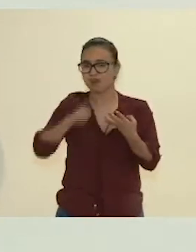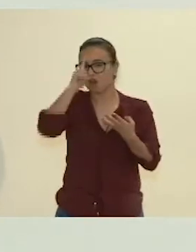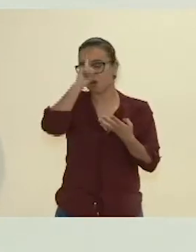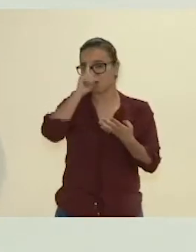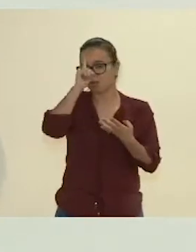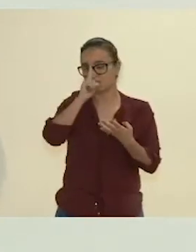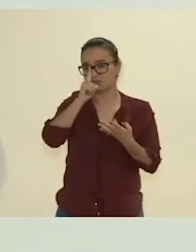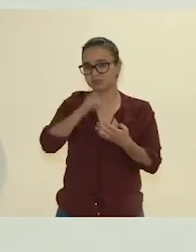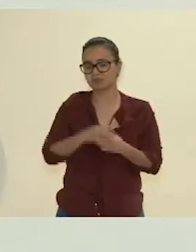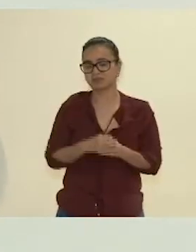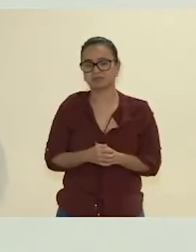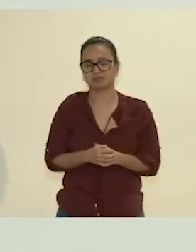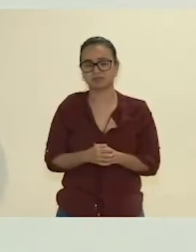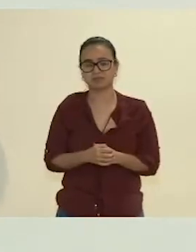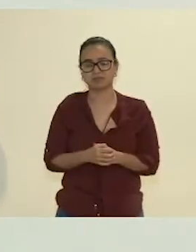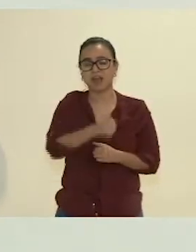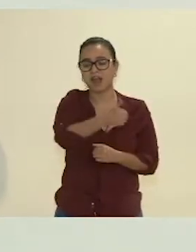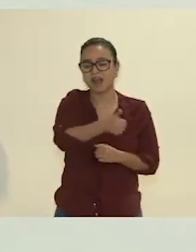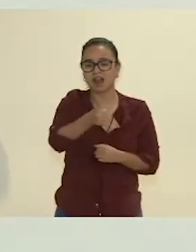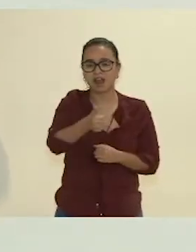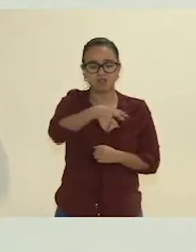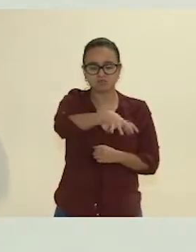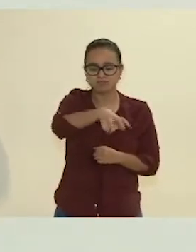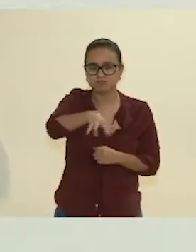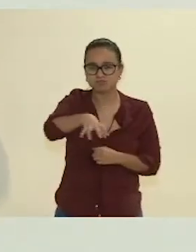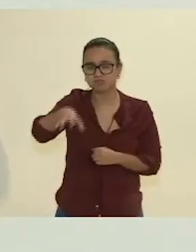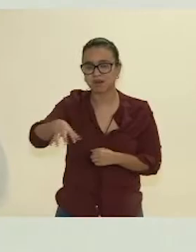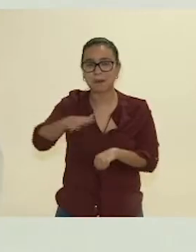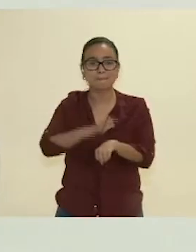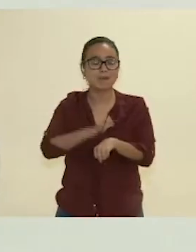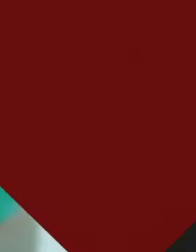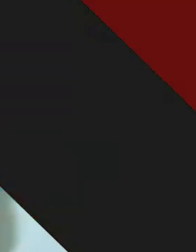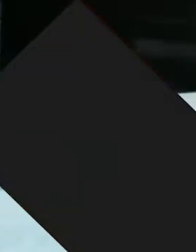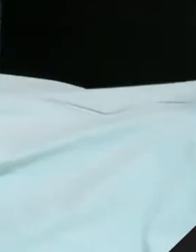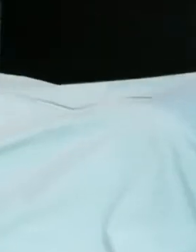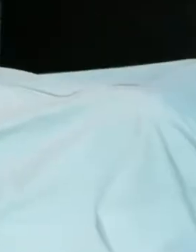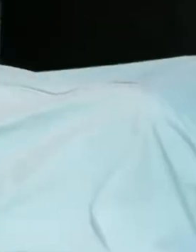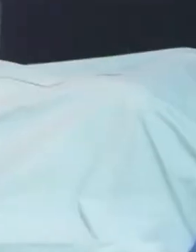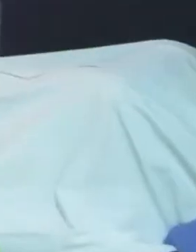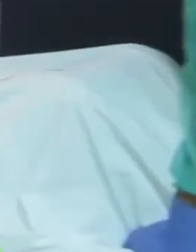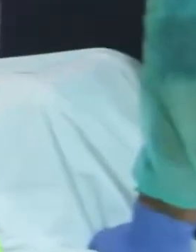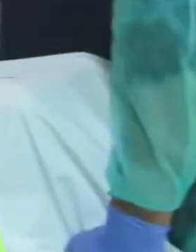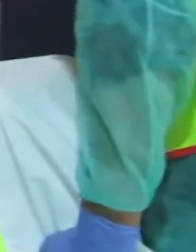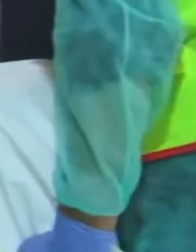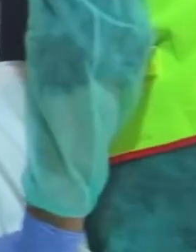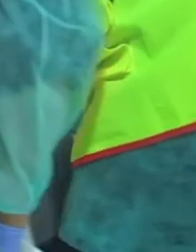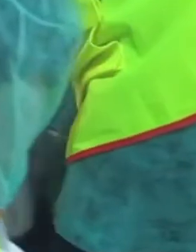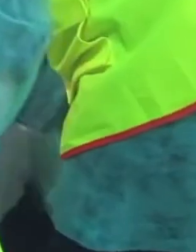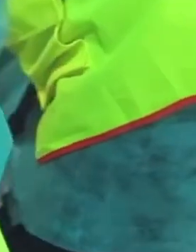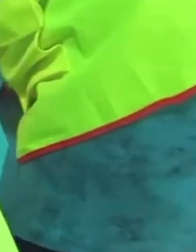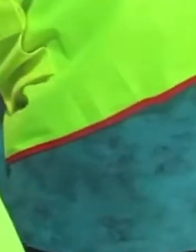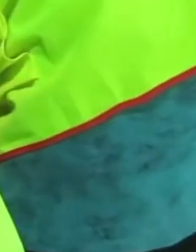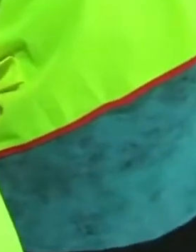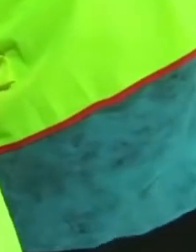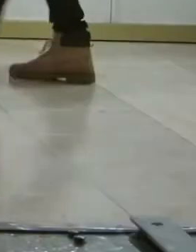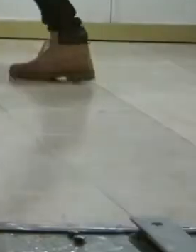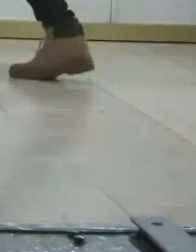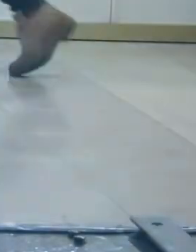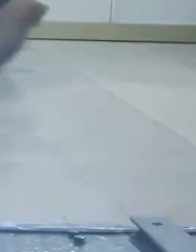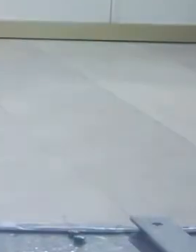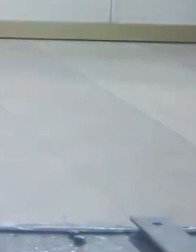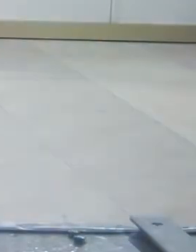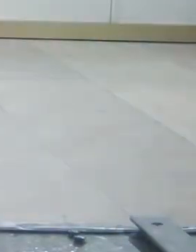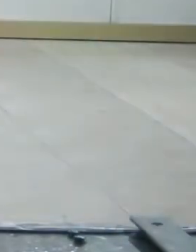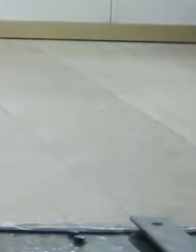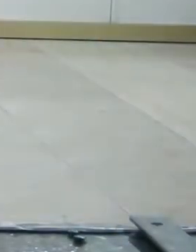precautorias en cada uno, sobre todo en los cajeros automáticos. Además, agregó que en coordinación con otras dependencias gubernamentales,